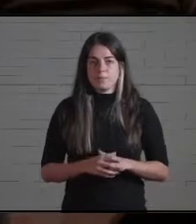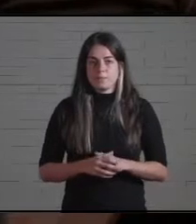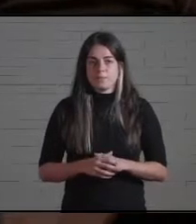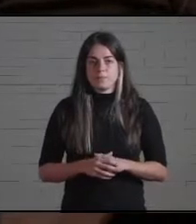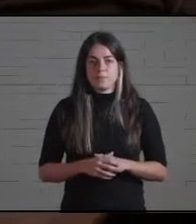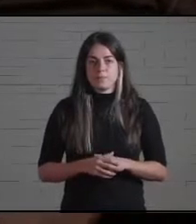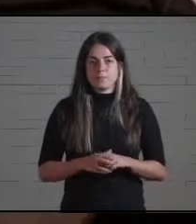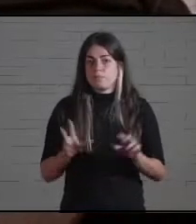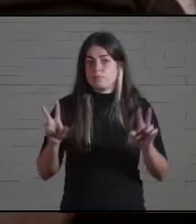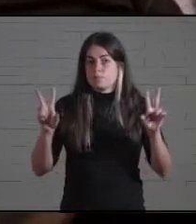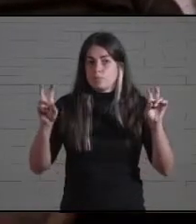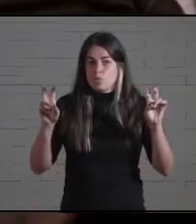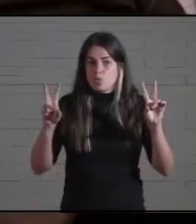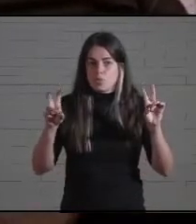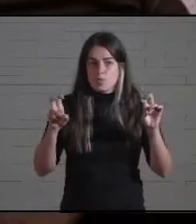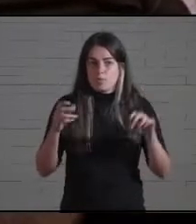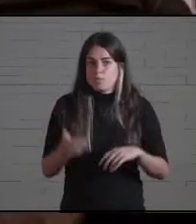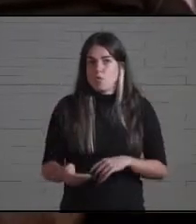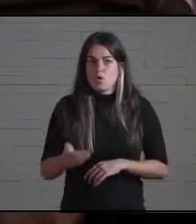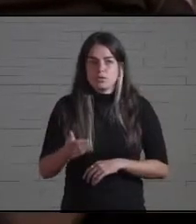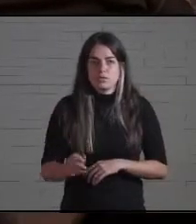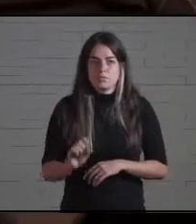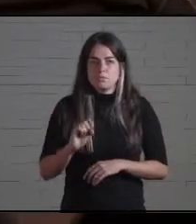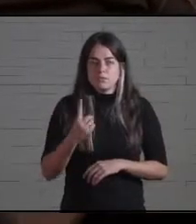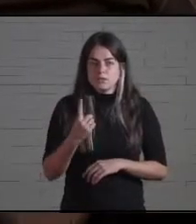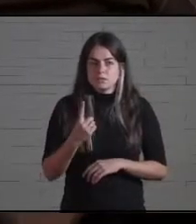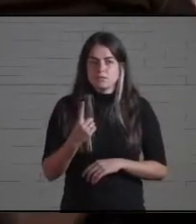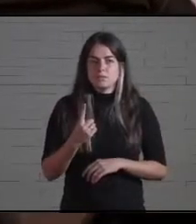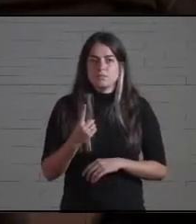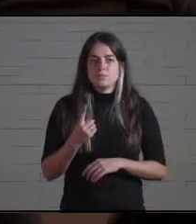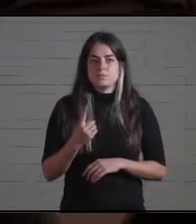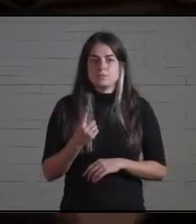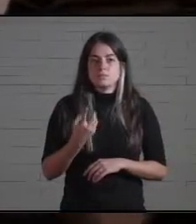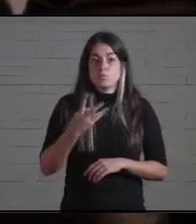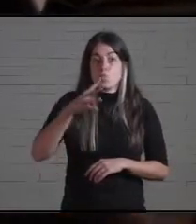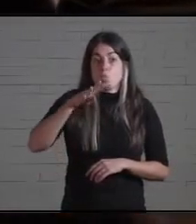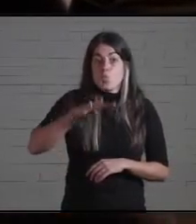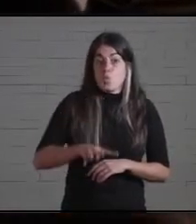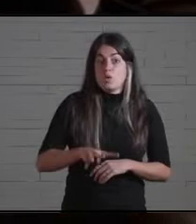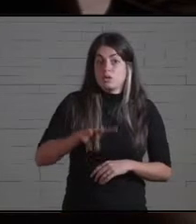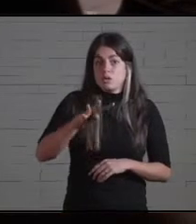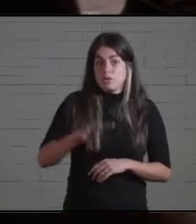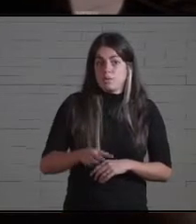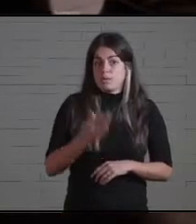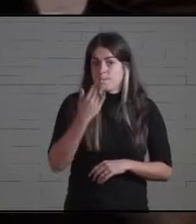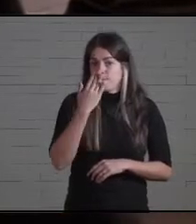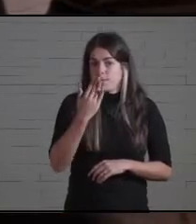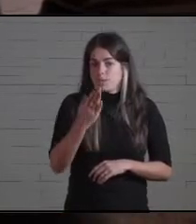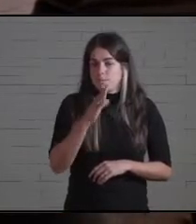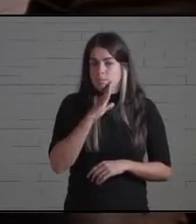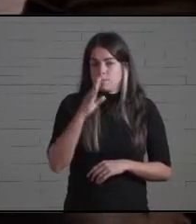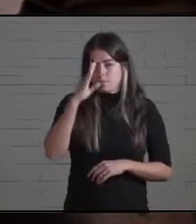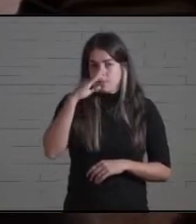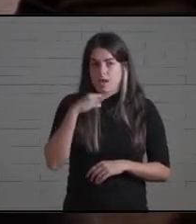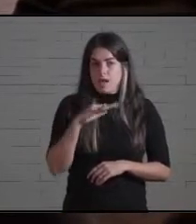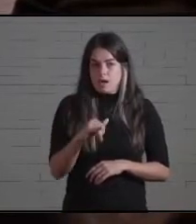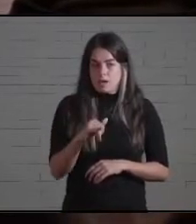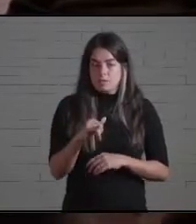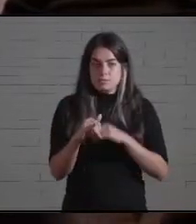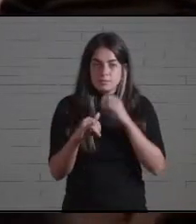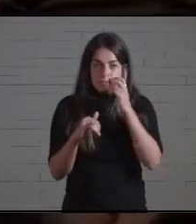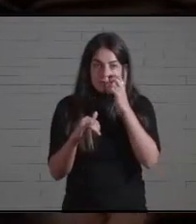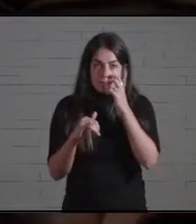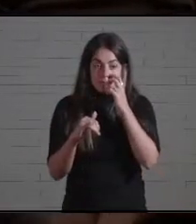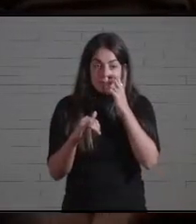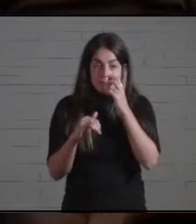la novedad más importante, que habrá 4 meses de permisos parentales, de